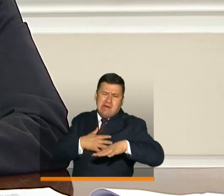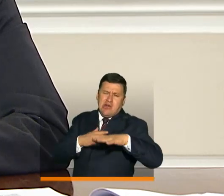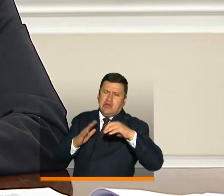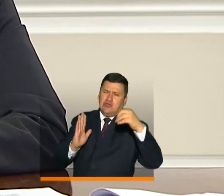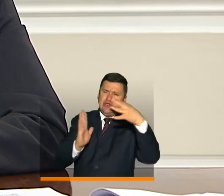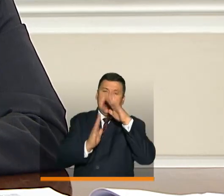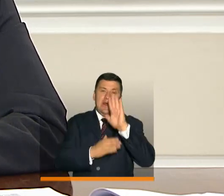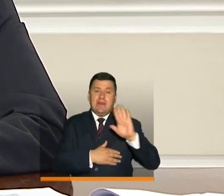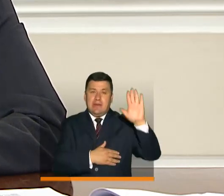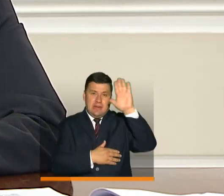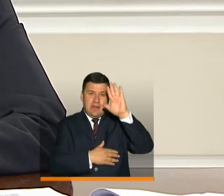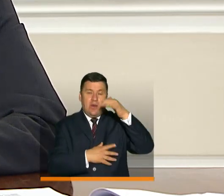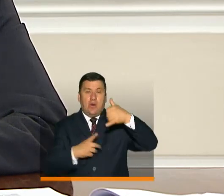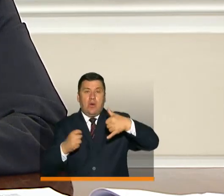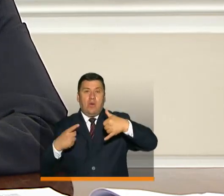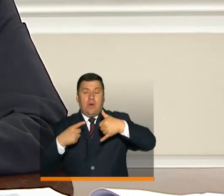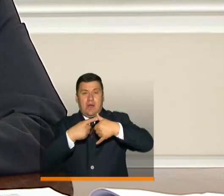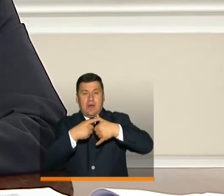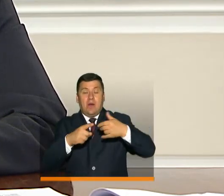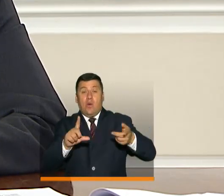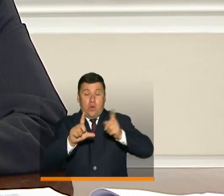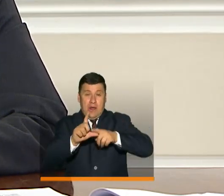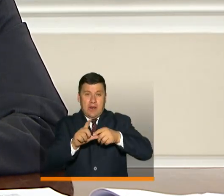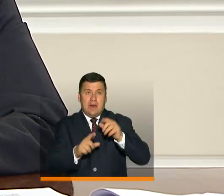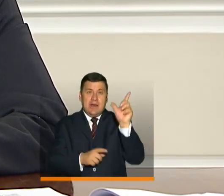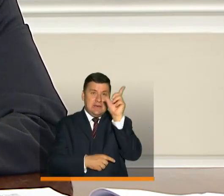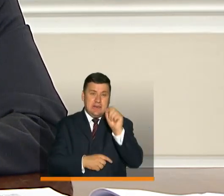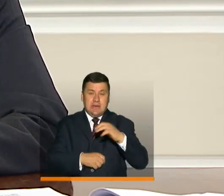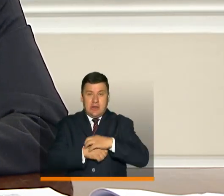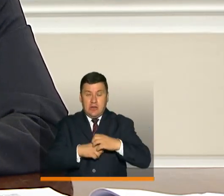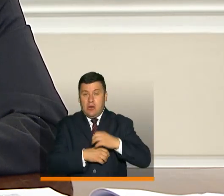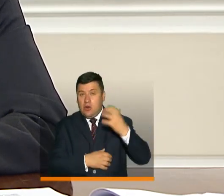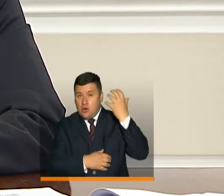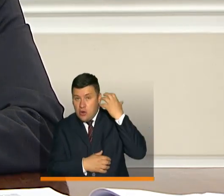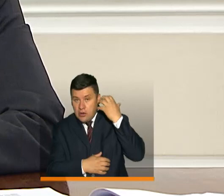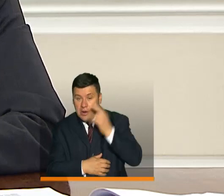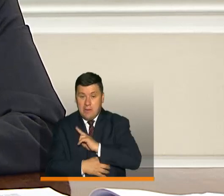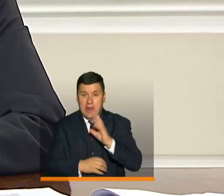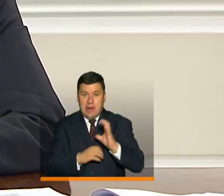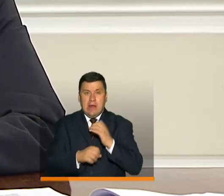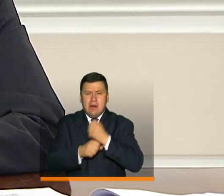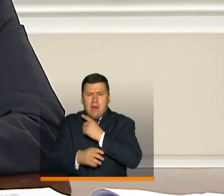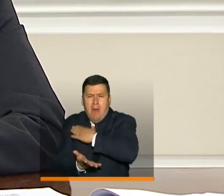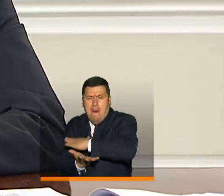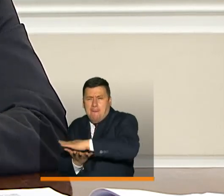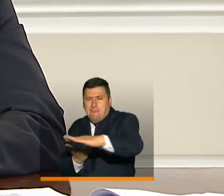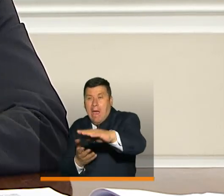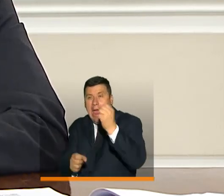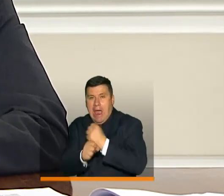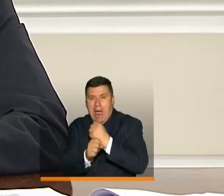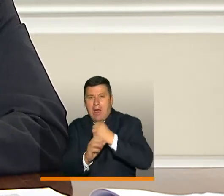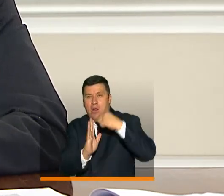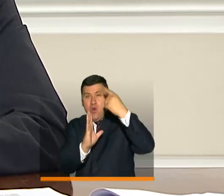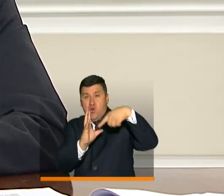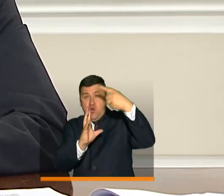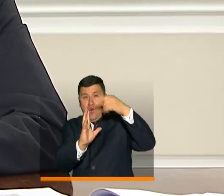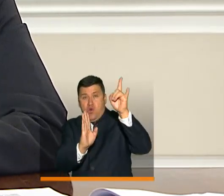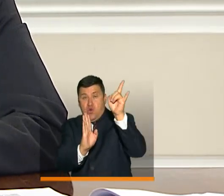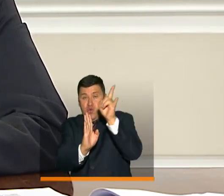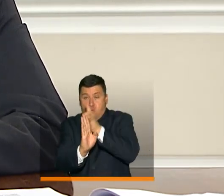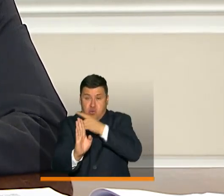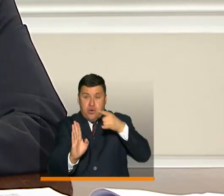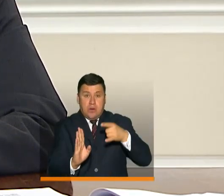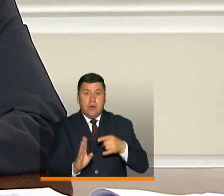el departamento de La Guajira, Cesar, Tolima, Córdoba y Valle del Cauca. Esta transición energética